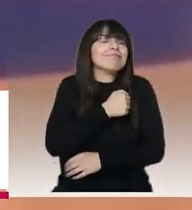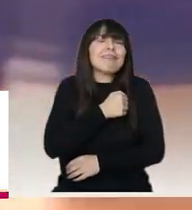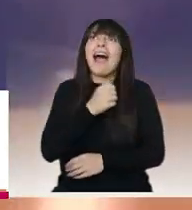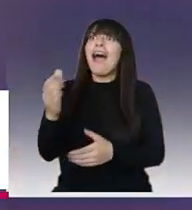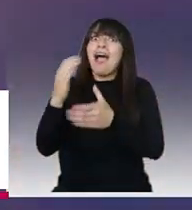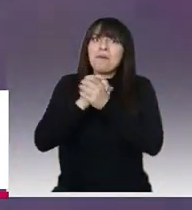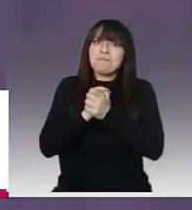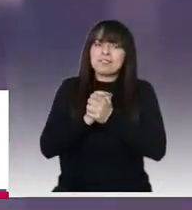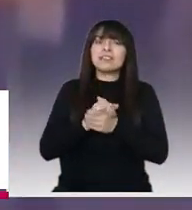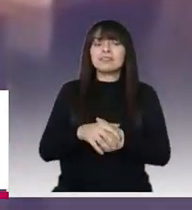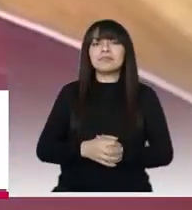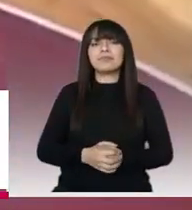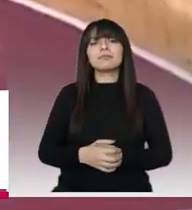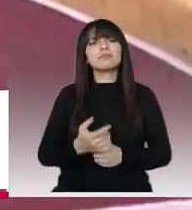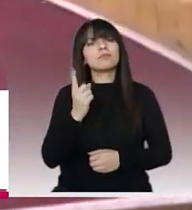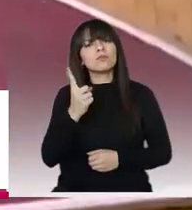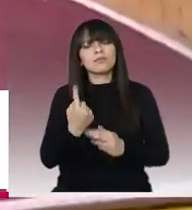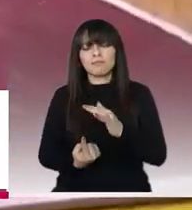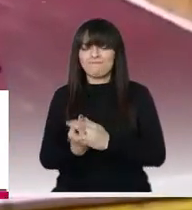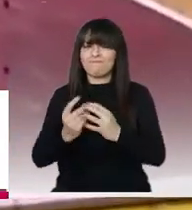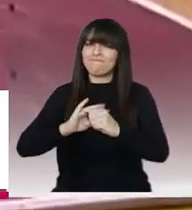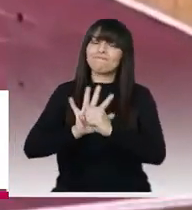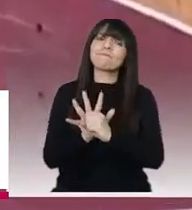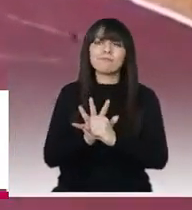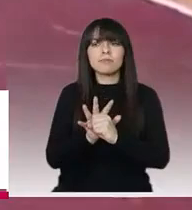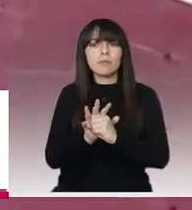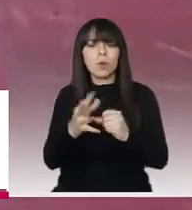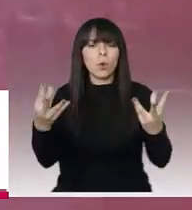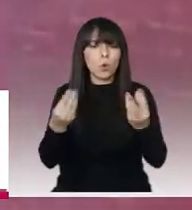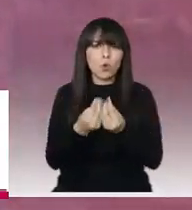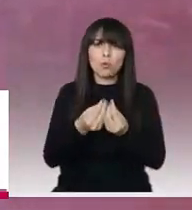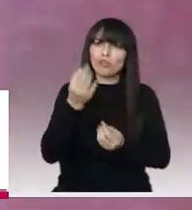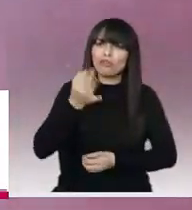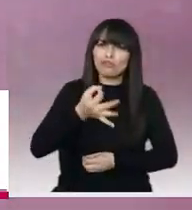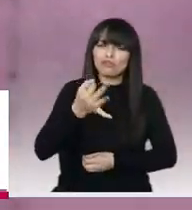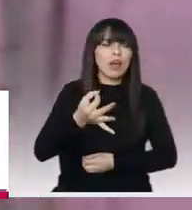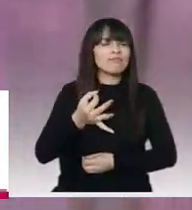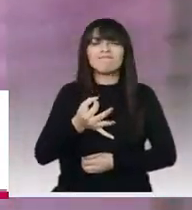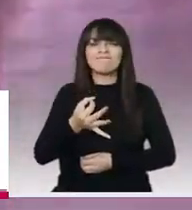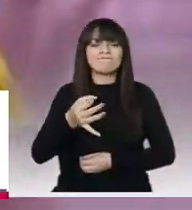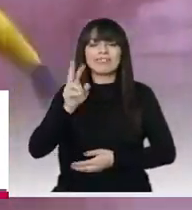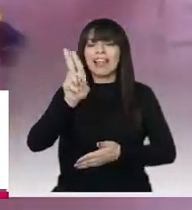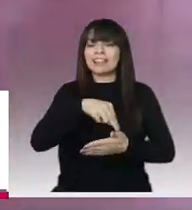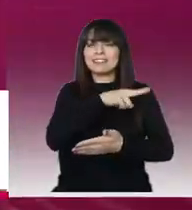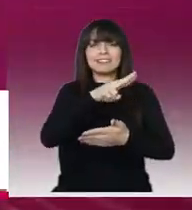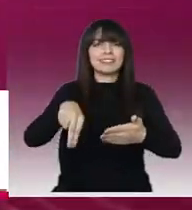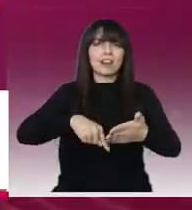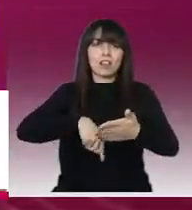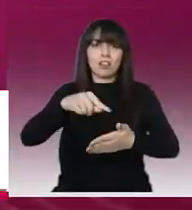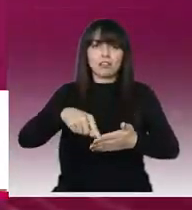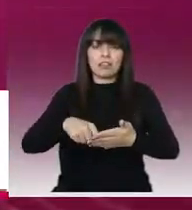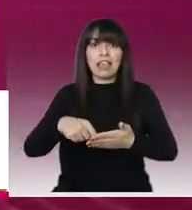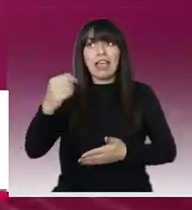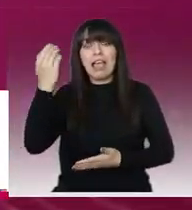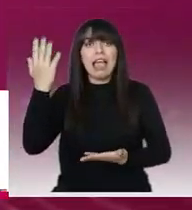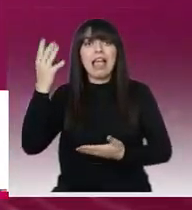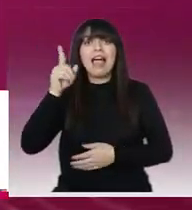Chipre donde jugaba decidió cancelar todos los contratos, pero rápidamente recibió una oferta del Sparta Praga de